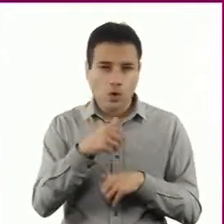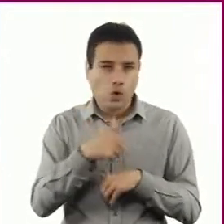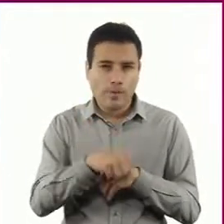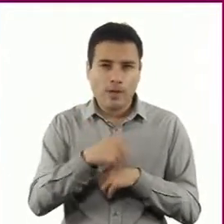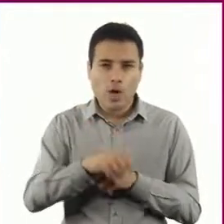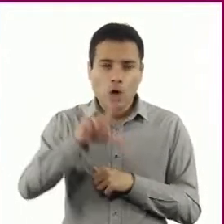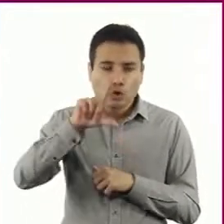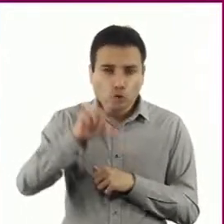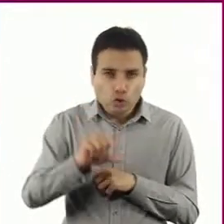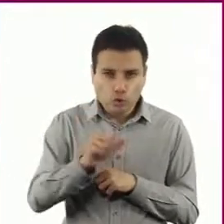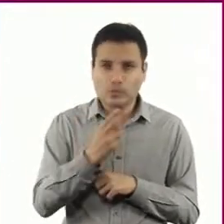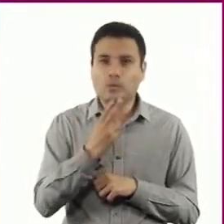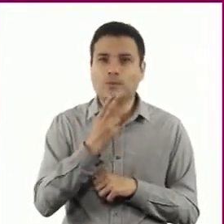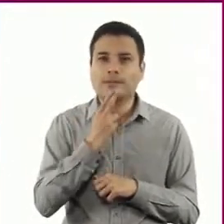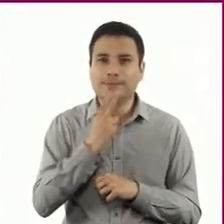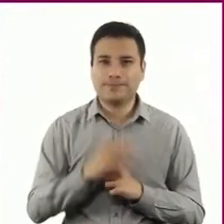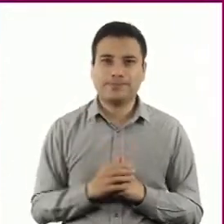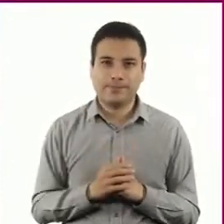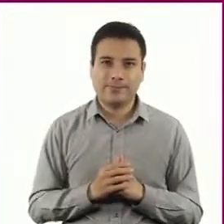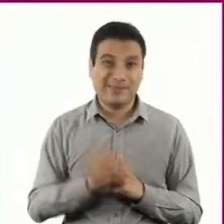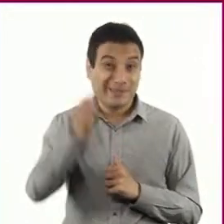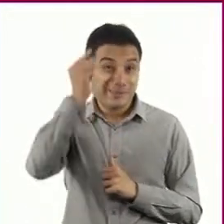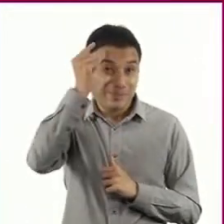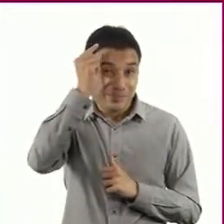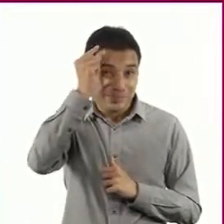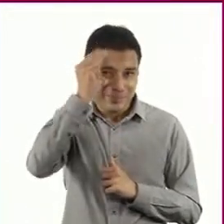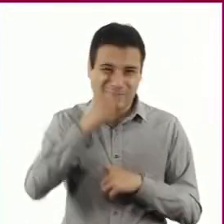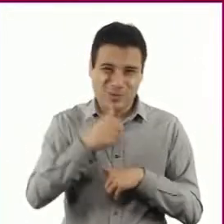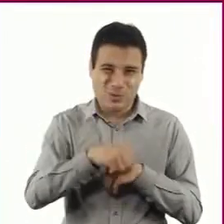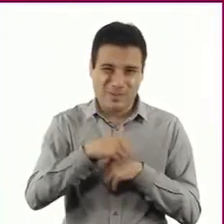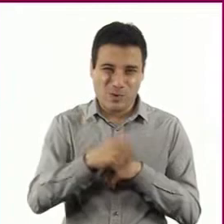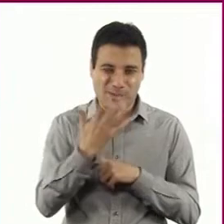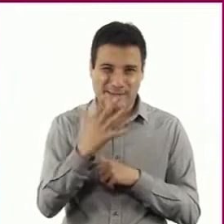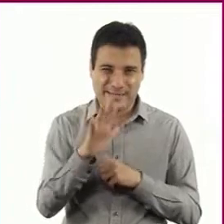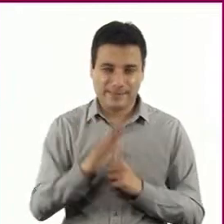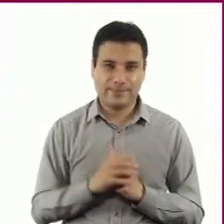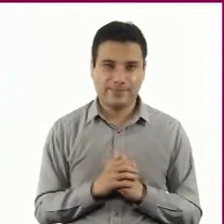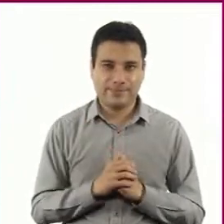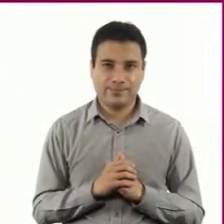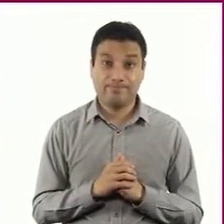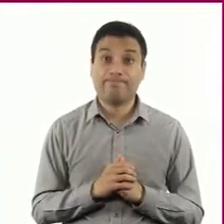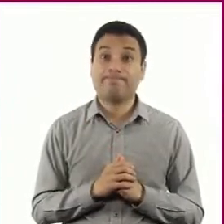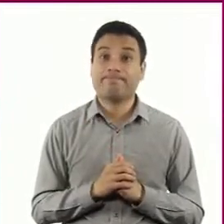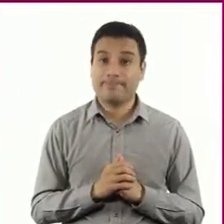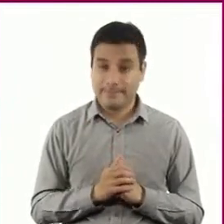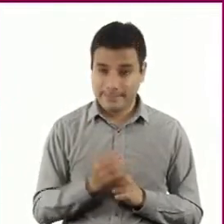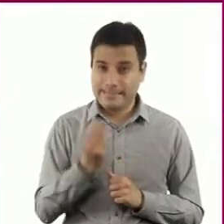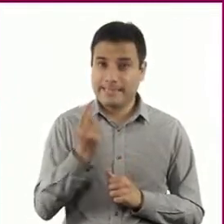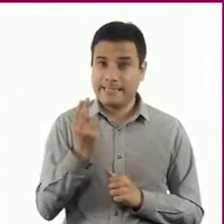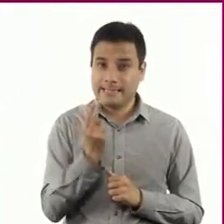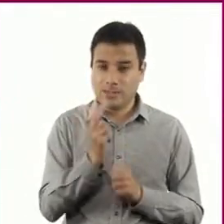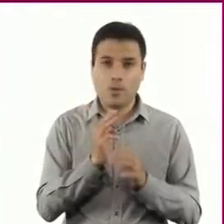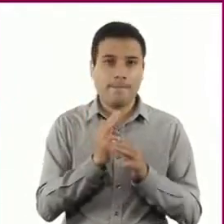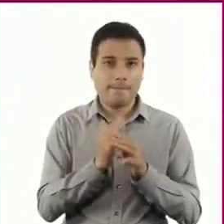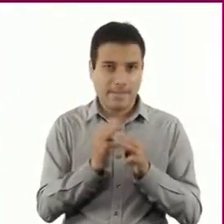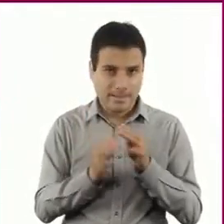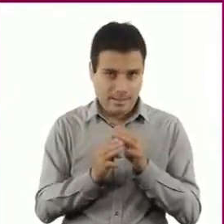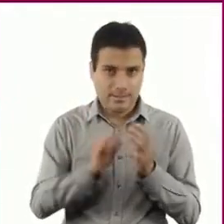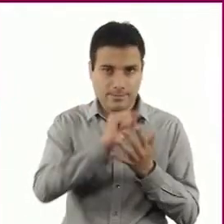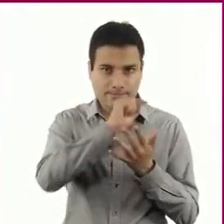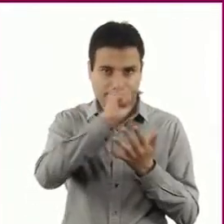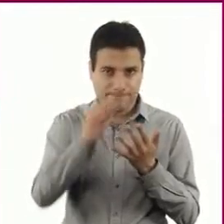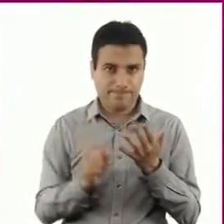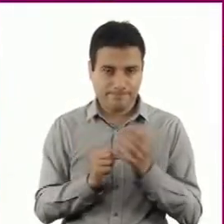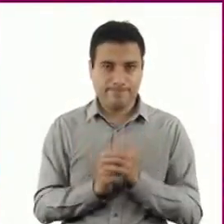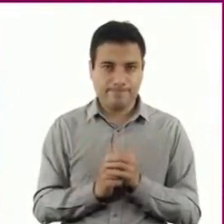pequeñas usando potencias de base 10. Sabemos lo importante de tener con ustedes el material necesario para hacer anotaciones